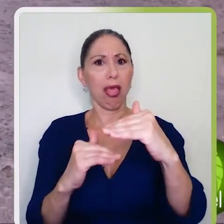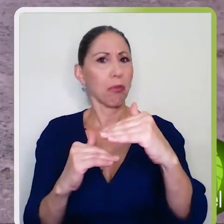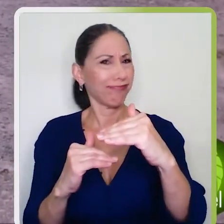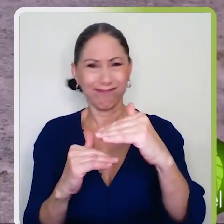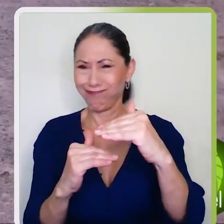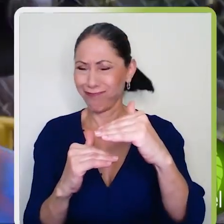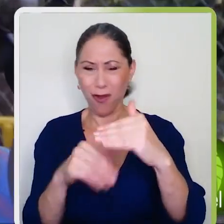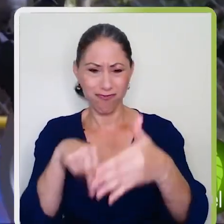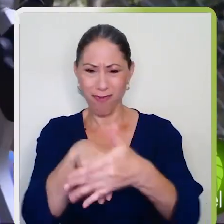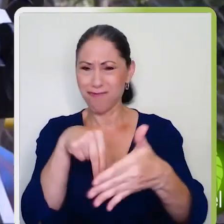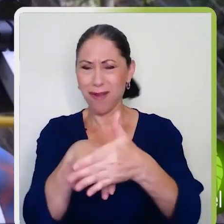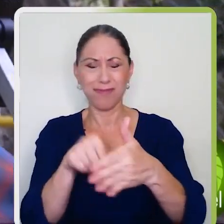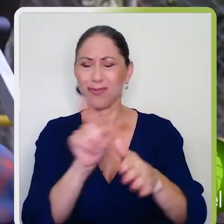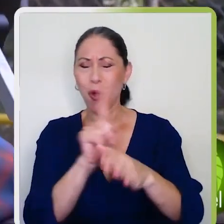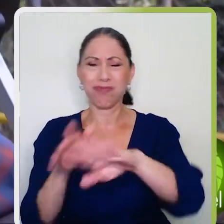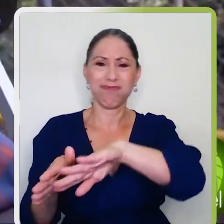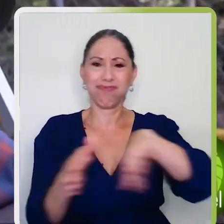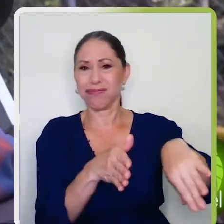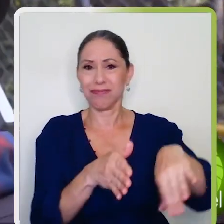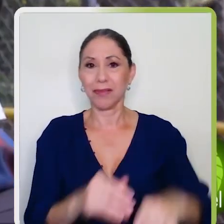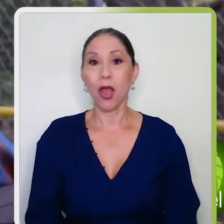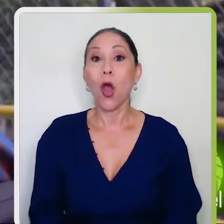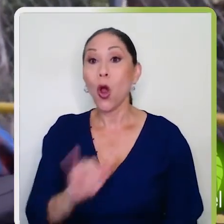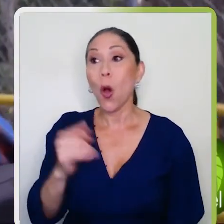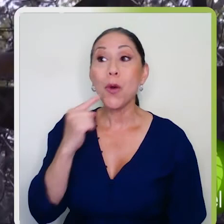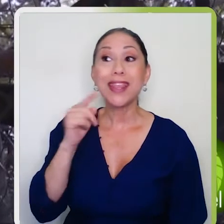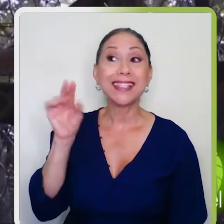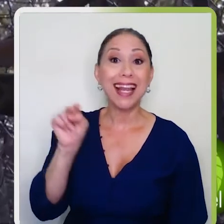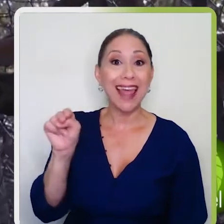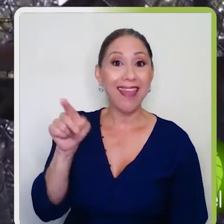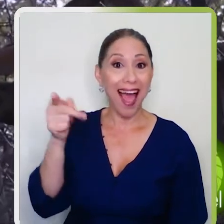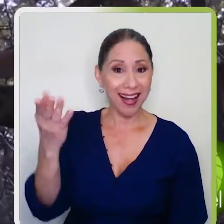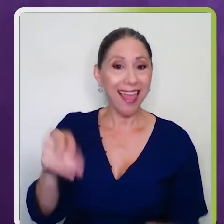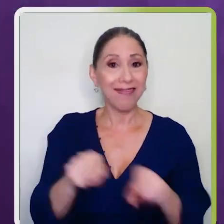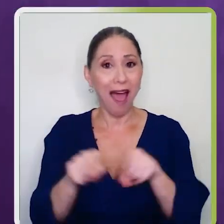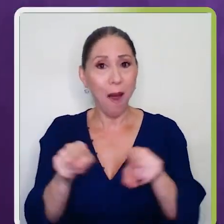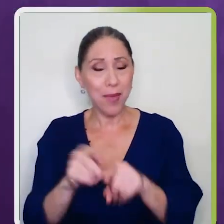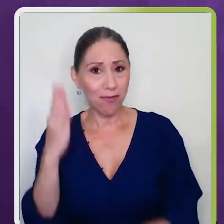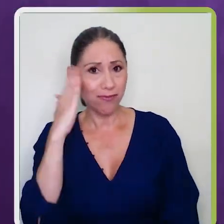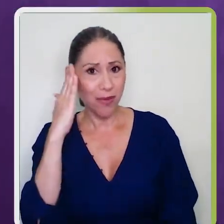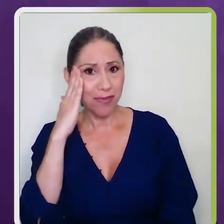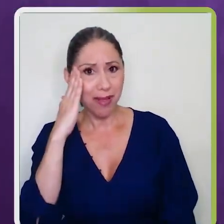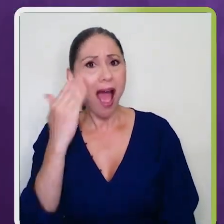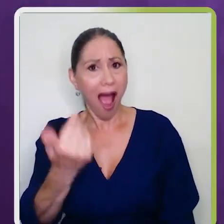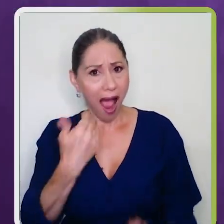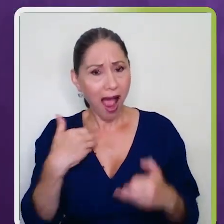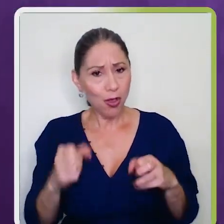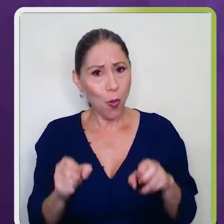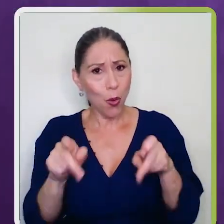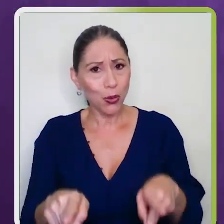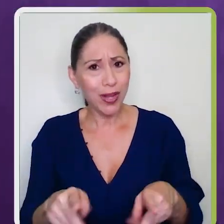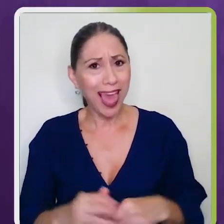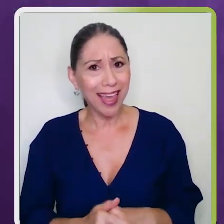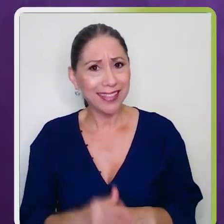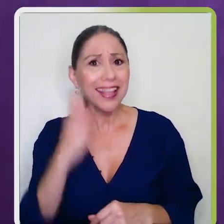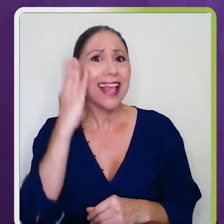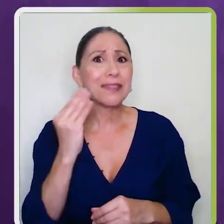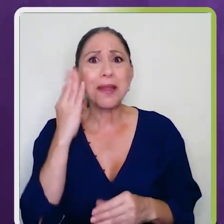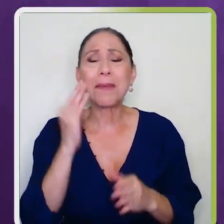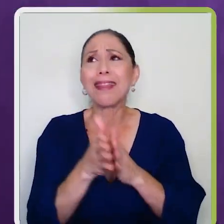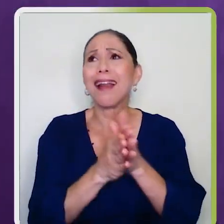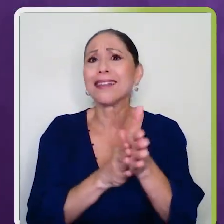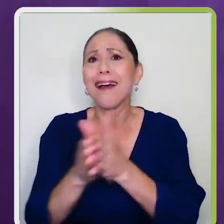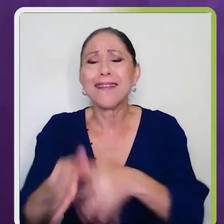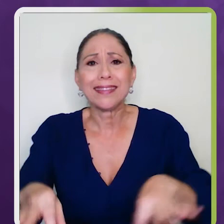se limiten, vemos lo que nos dice Natalia también, tomarlo en cuenta, ¿verdad?, de que hay oportunidades y que es